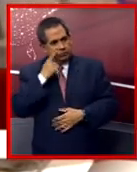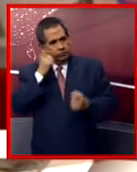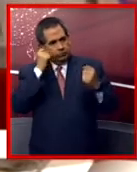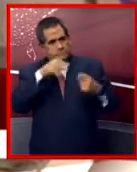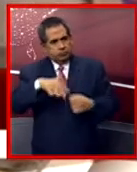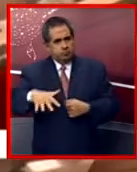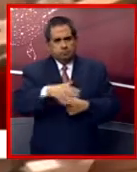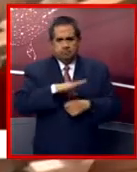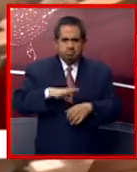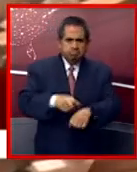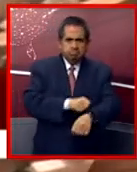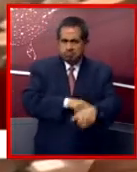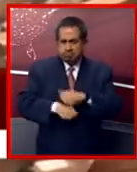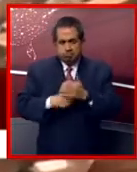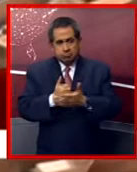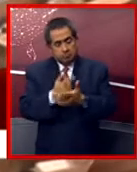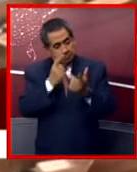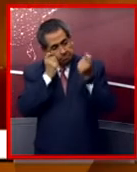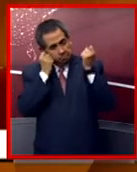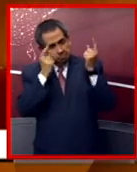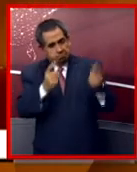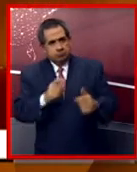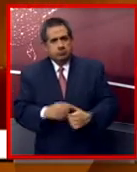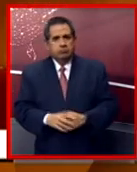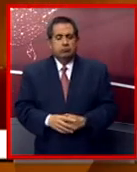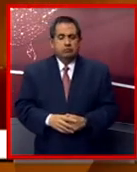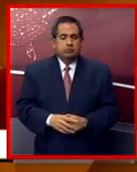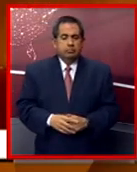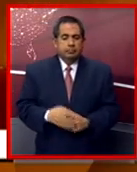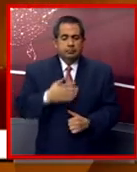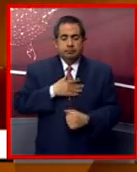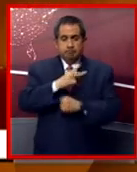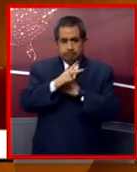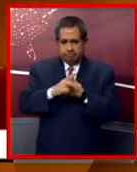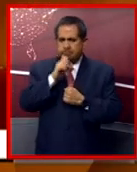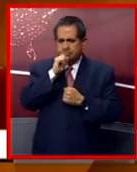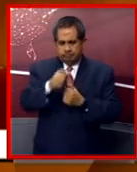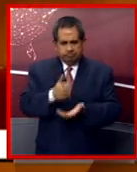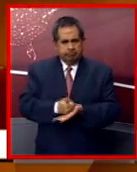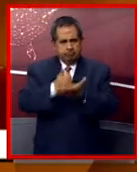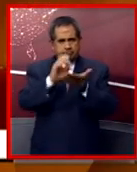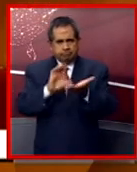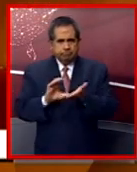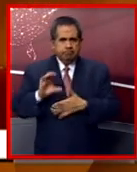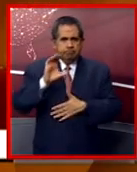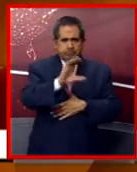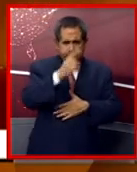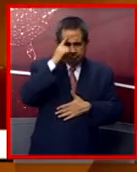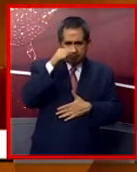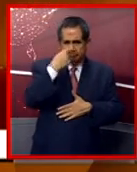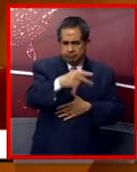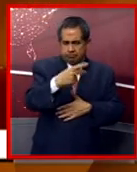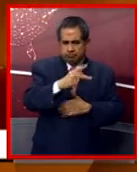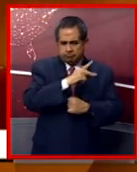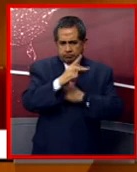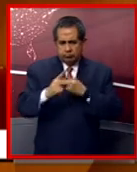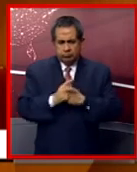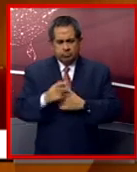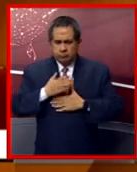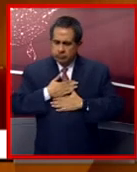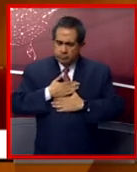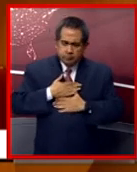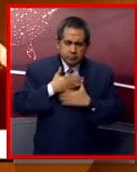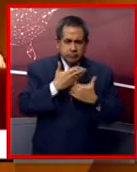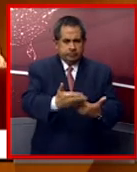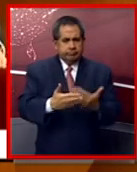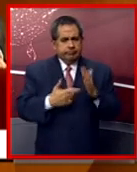ciudadanía que enfrentó esta contingencia. Eslovaquia también ha ofrecido una ayuda financiera a su país. Es nuestra muestra